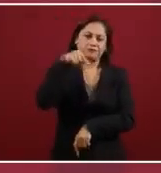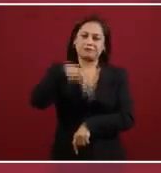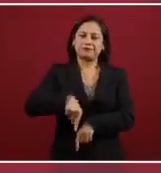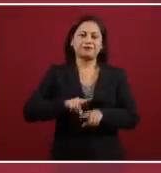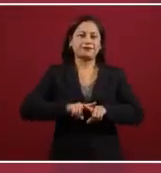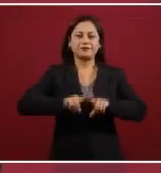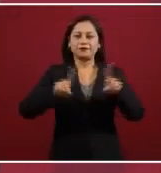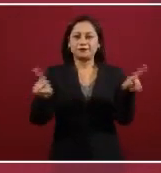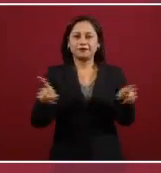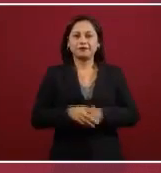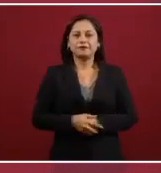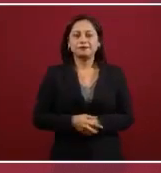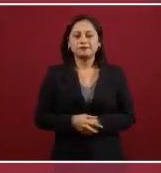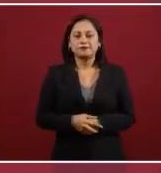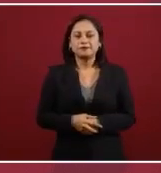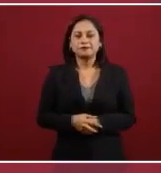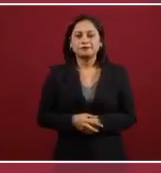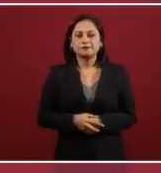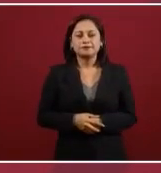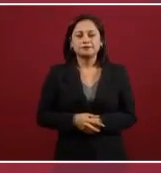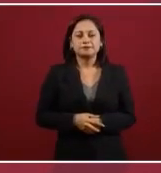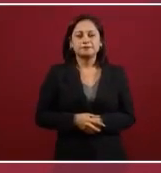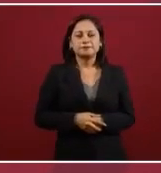entiendo que